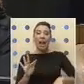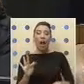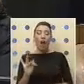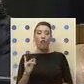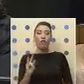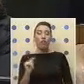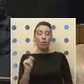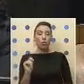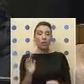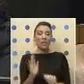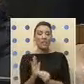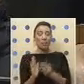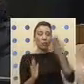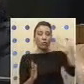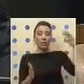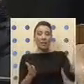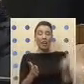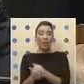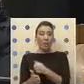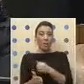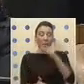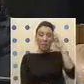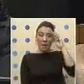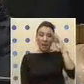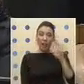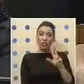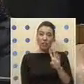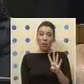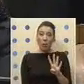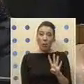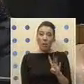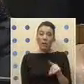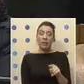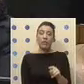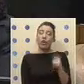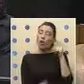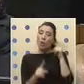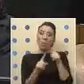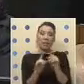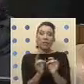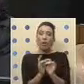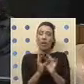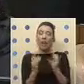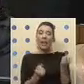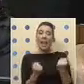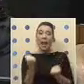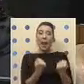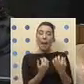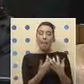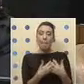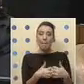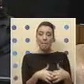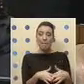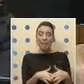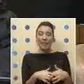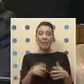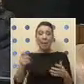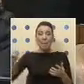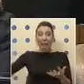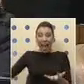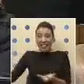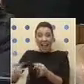fue incorporado en dictadura el año 84, con un objetivo muy claro de que las empresas reinvirtieran en